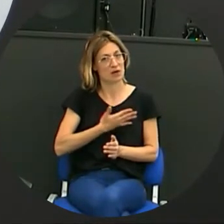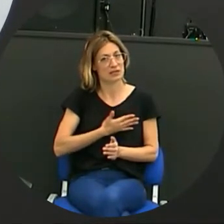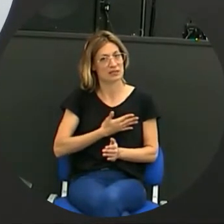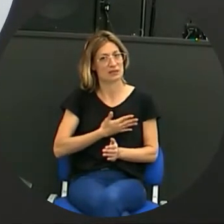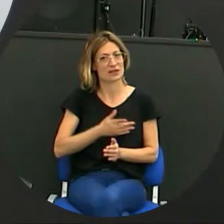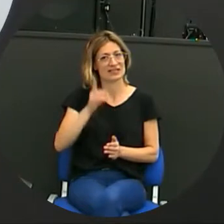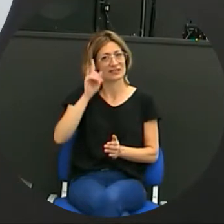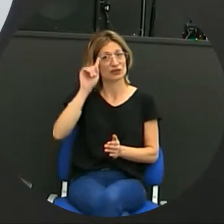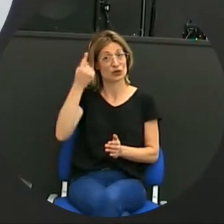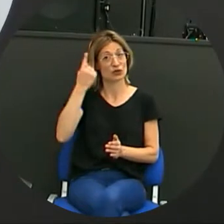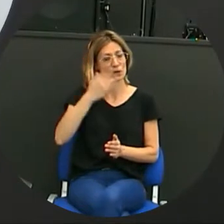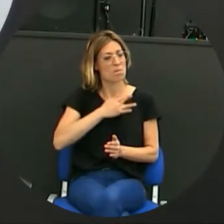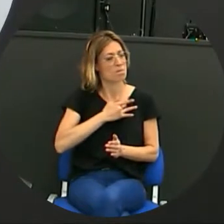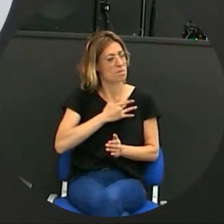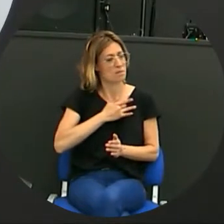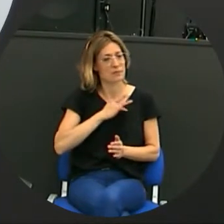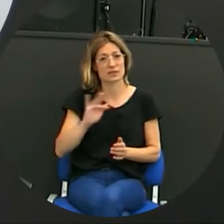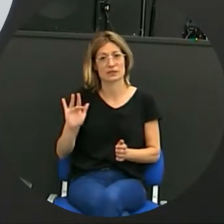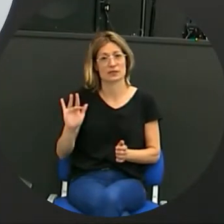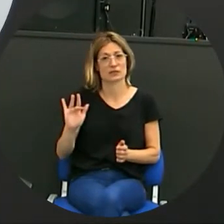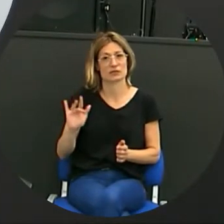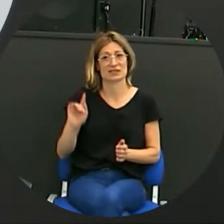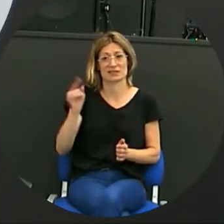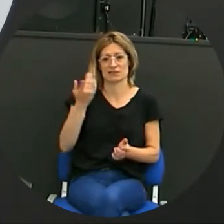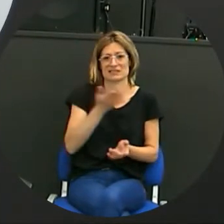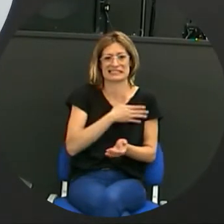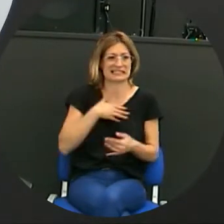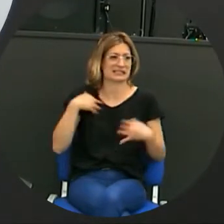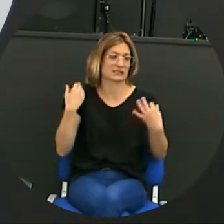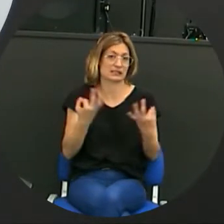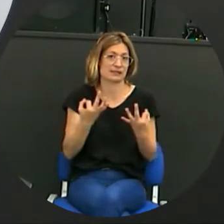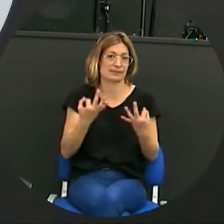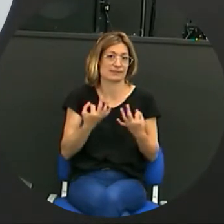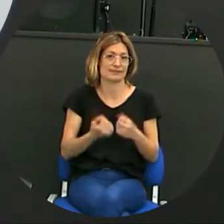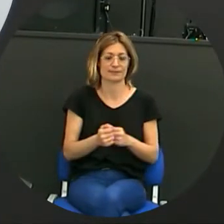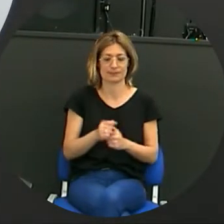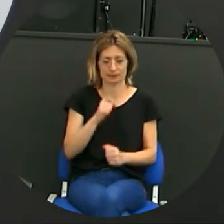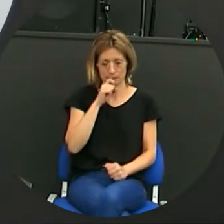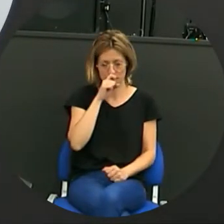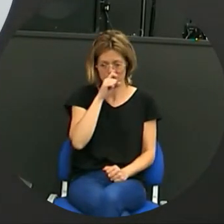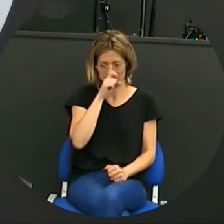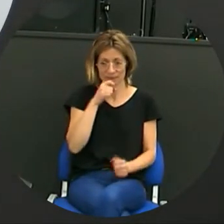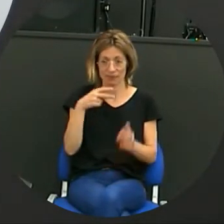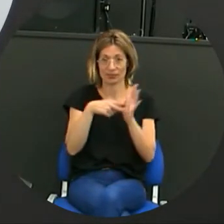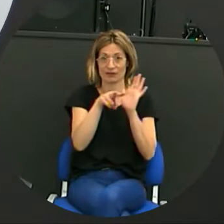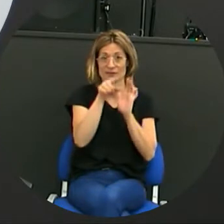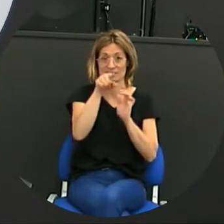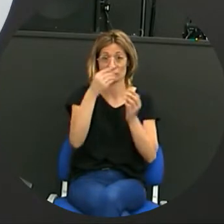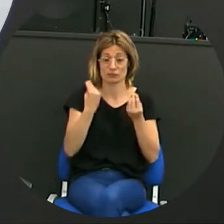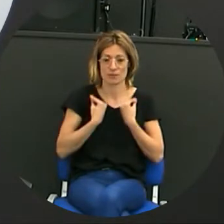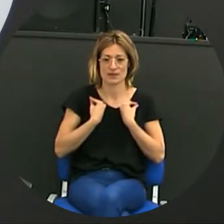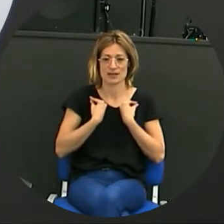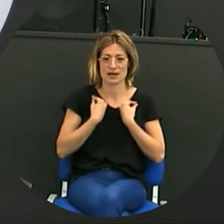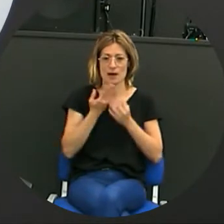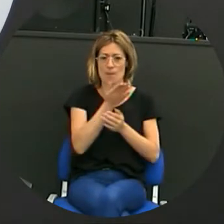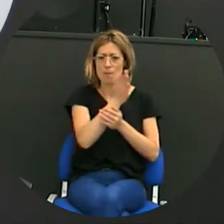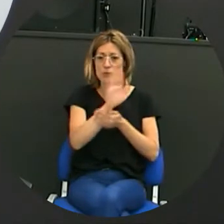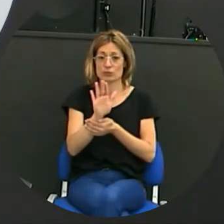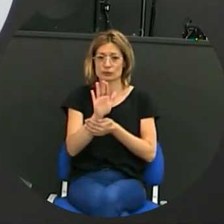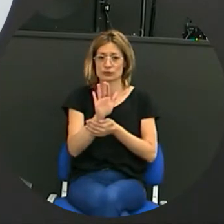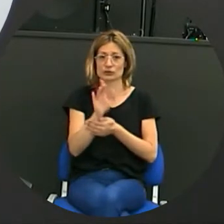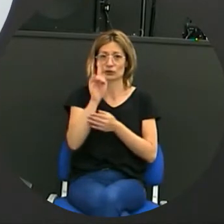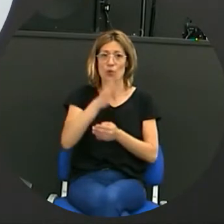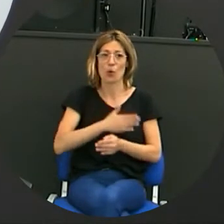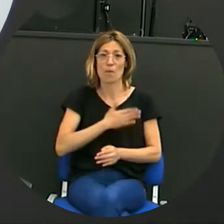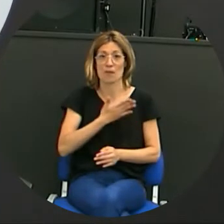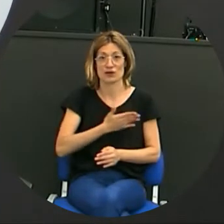es misericordioso. Y lo que Dios quiere es mostrar a través de tu vida su compasión